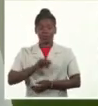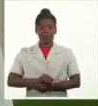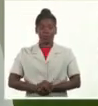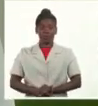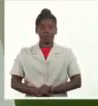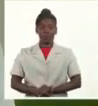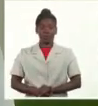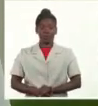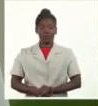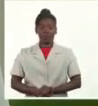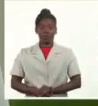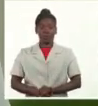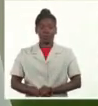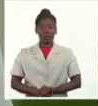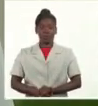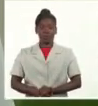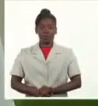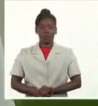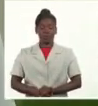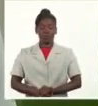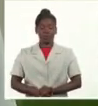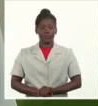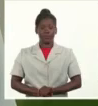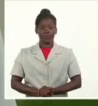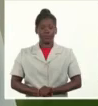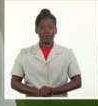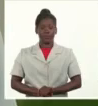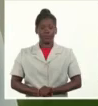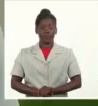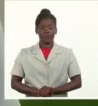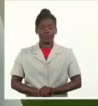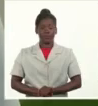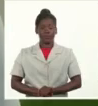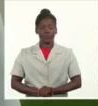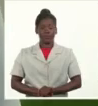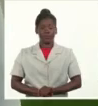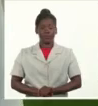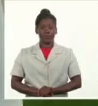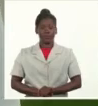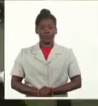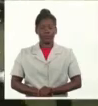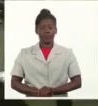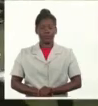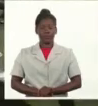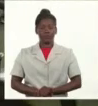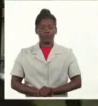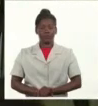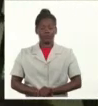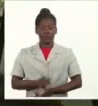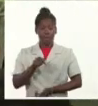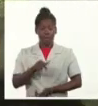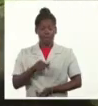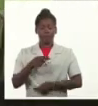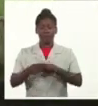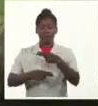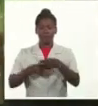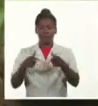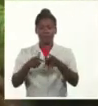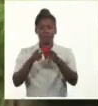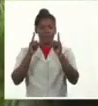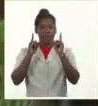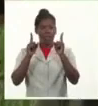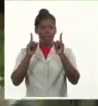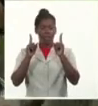distinguido miembro de la Conferencia Episcopal Colombiana. El hecho de que esta visita se realice a tan